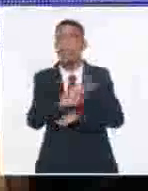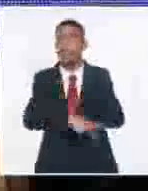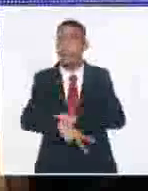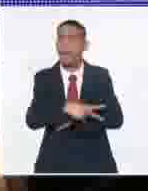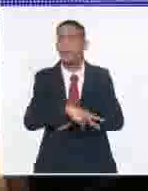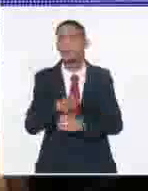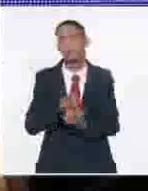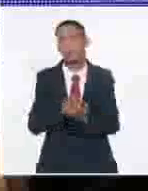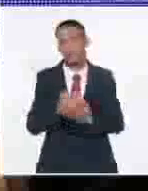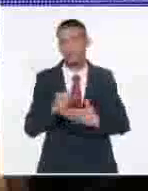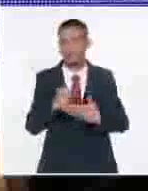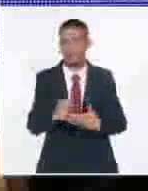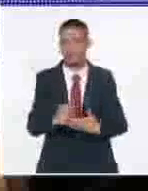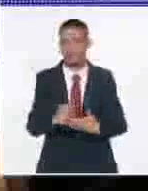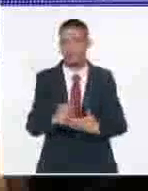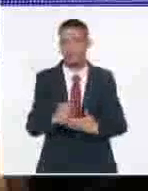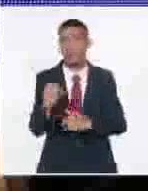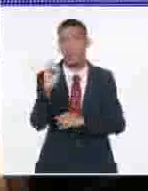en la OTAN.